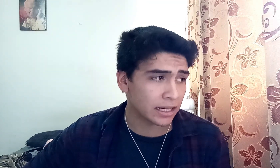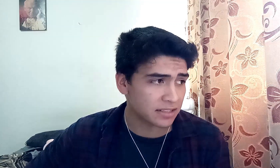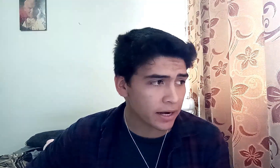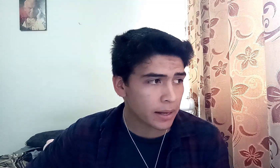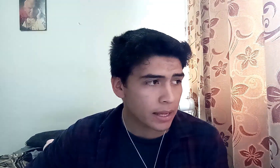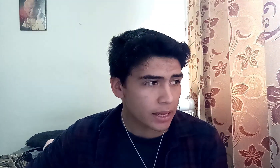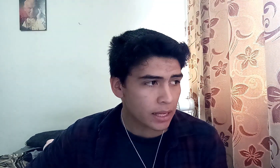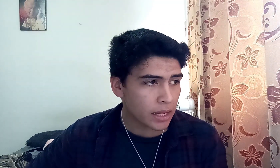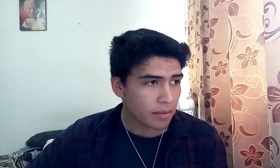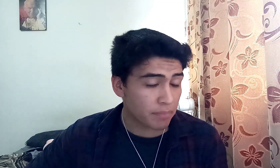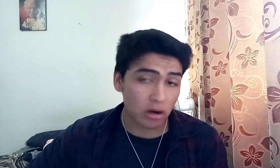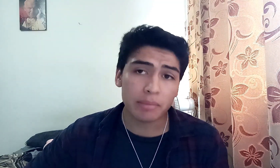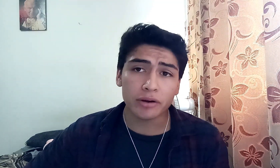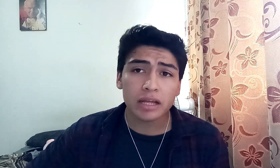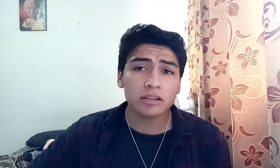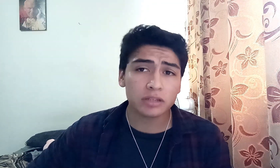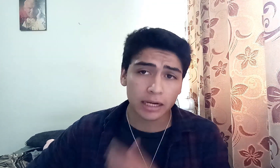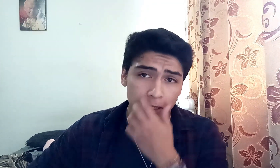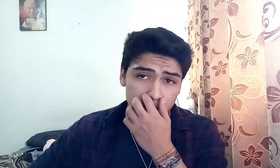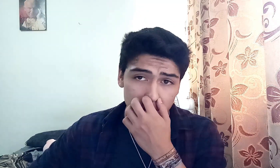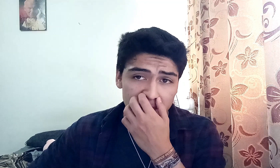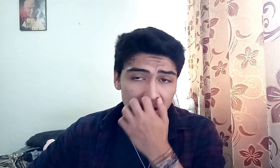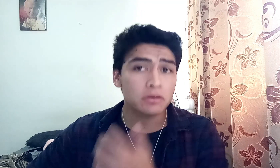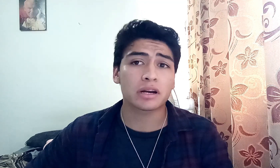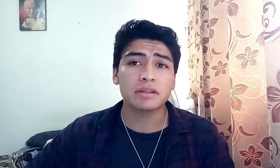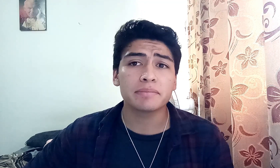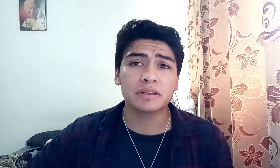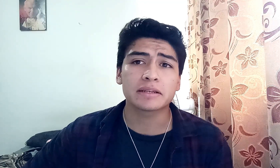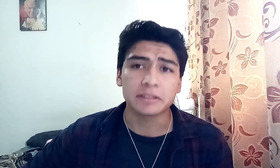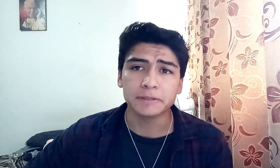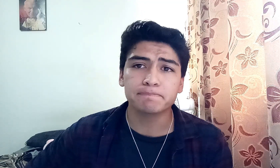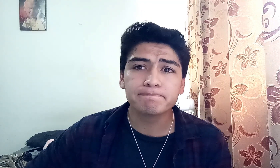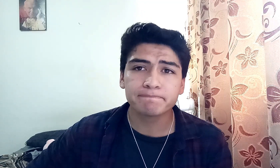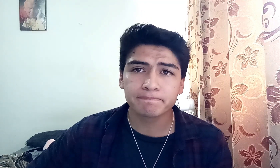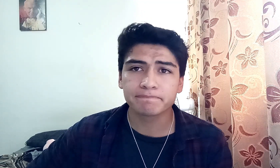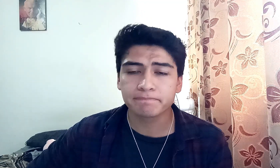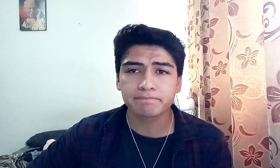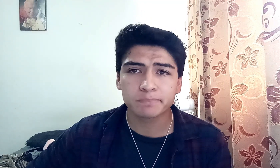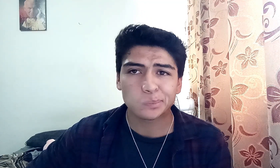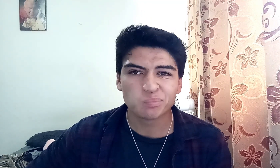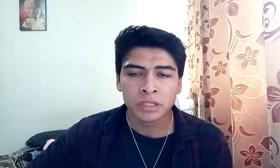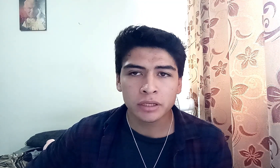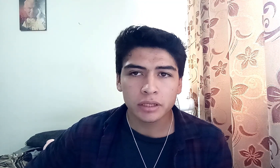a generalizar, pero la mayoría de las personas de México realmente piensan así.